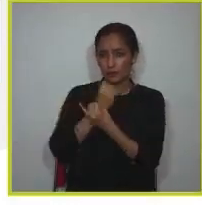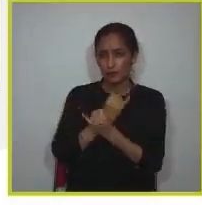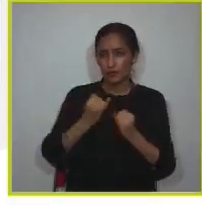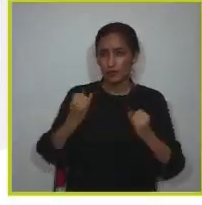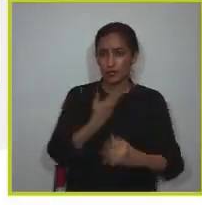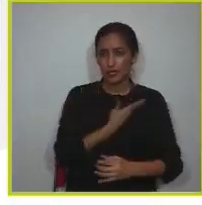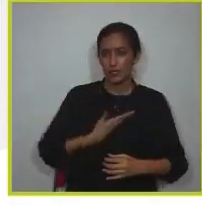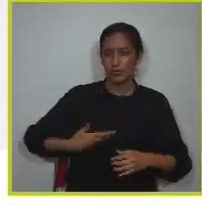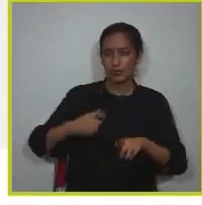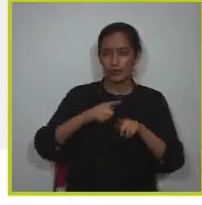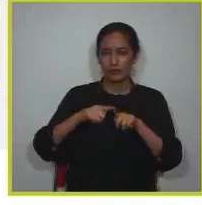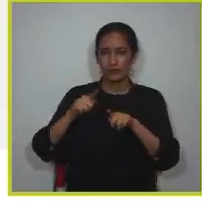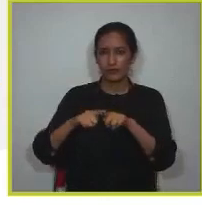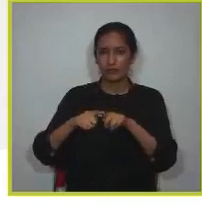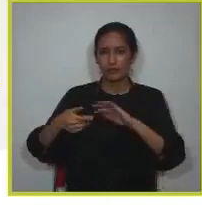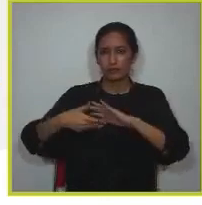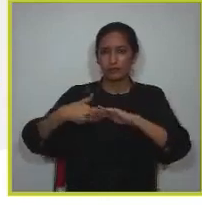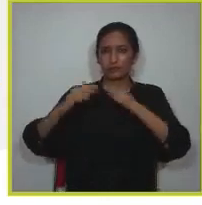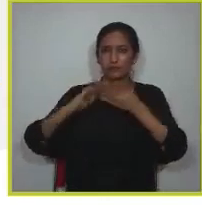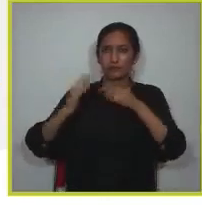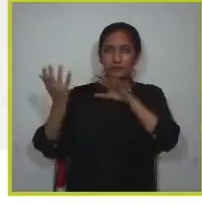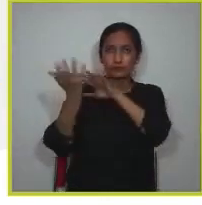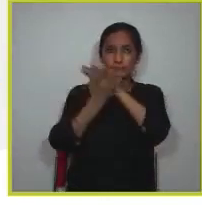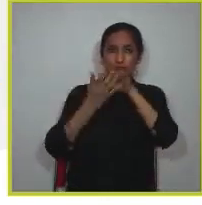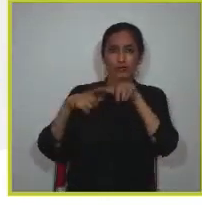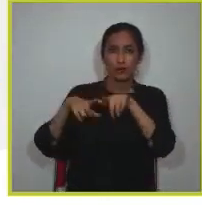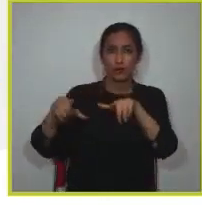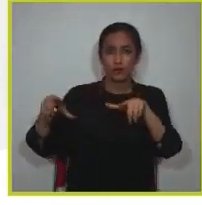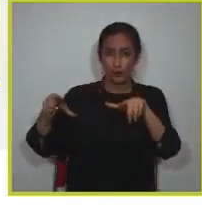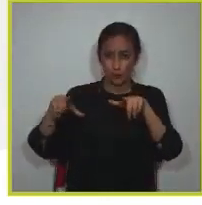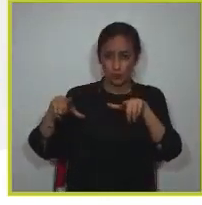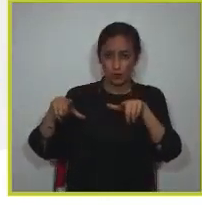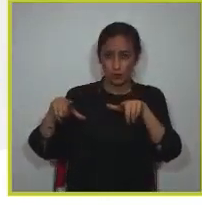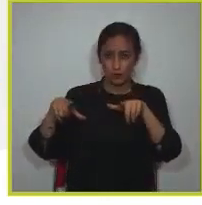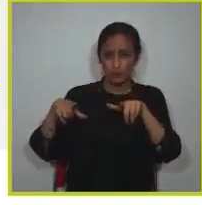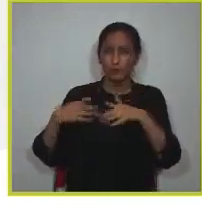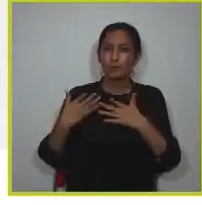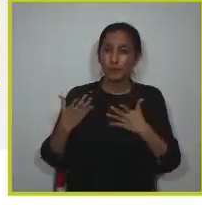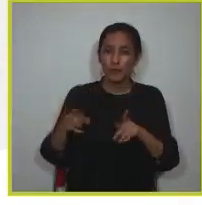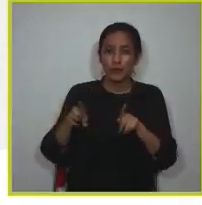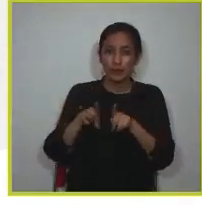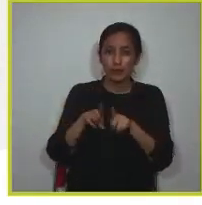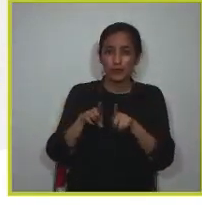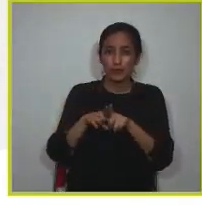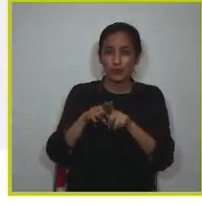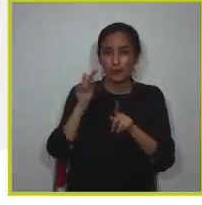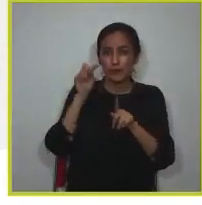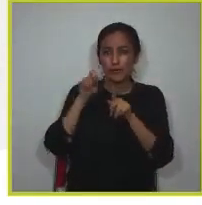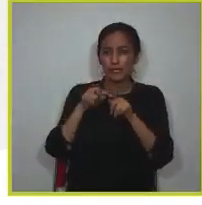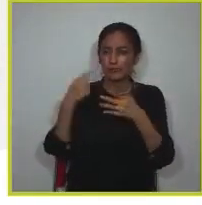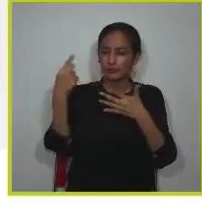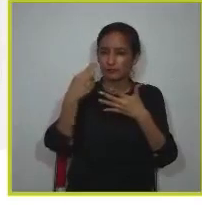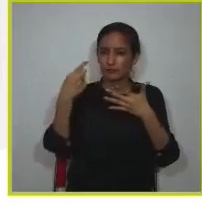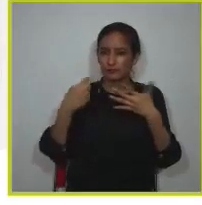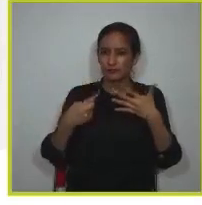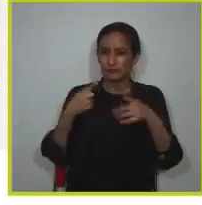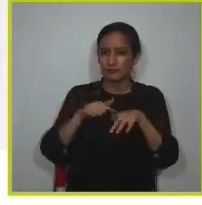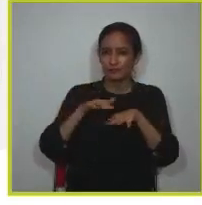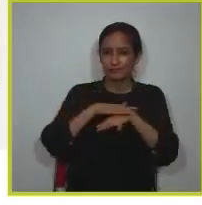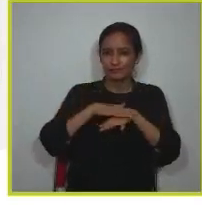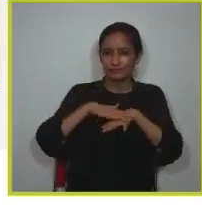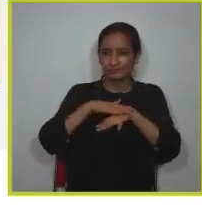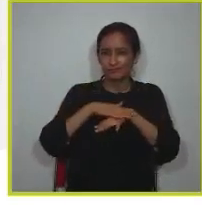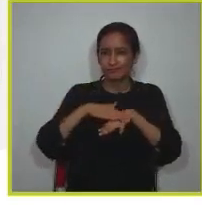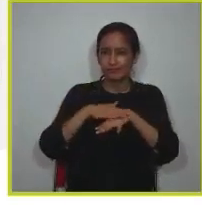de la situación socioambiental de esas áreas de esos territorios pero también proponer lineamientos y estrategias